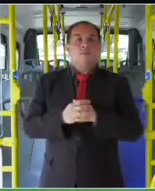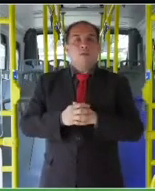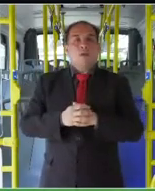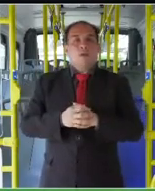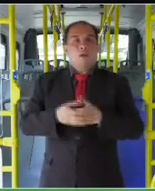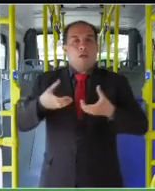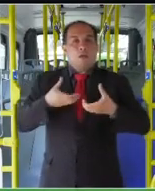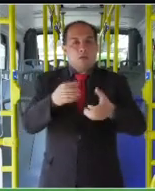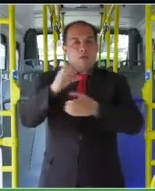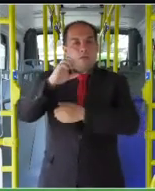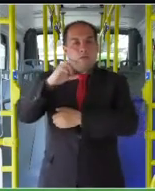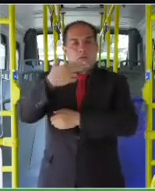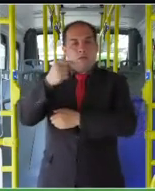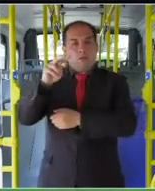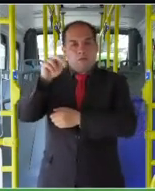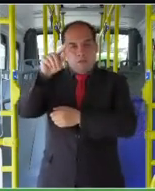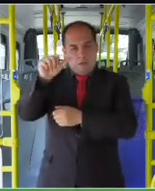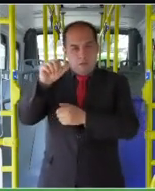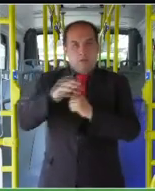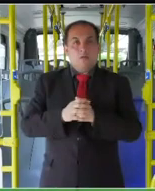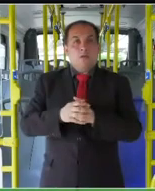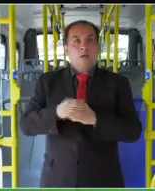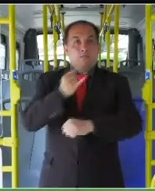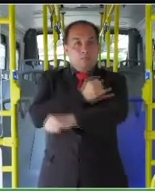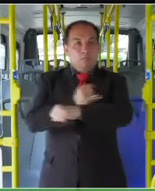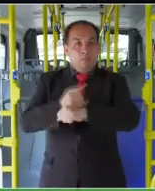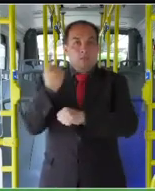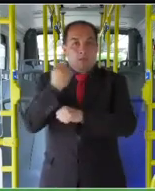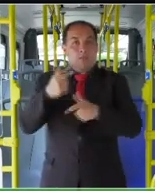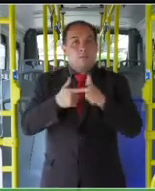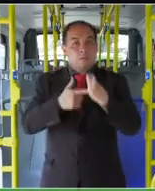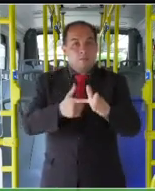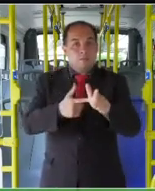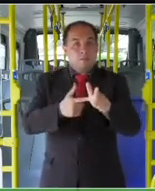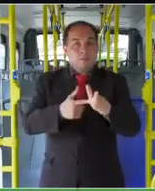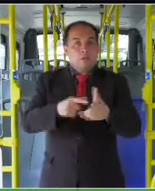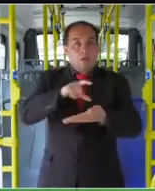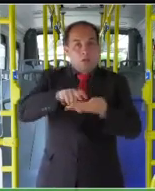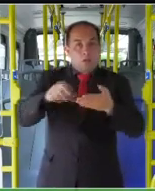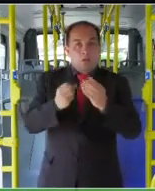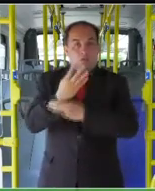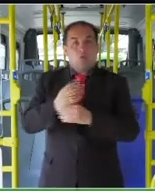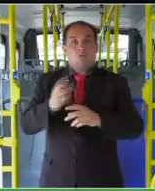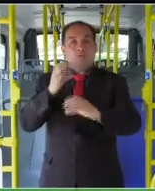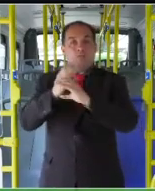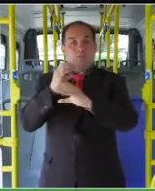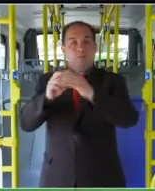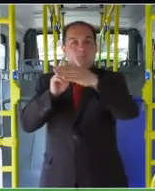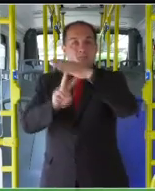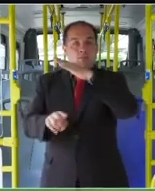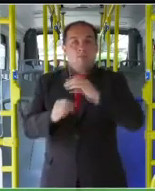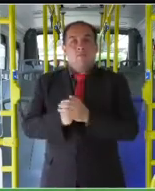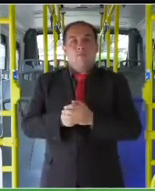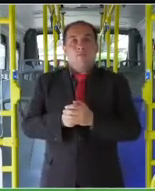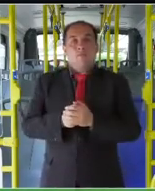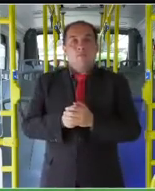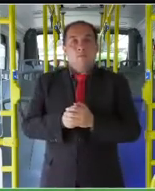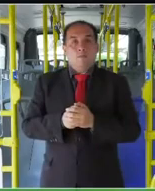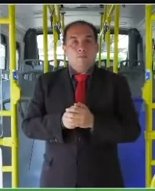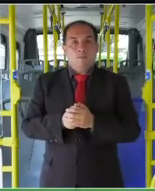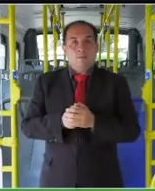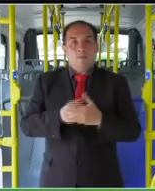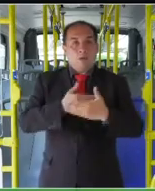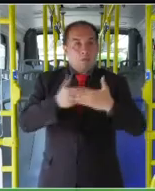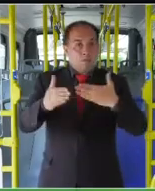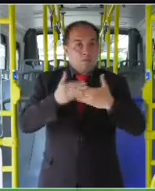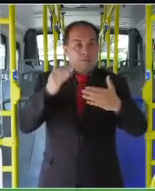Iztapalapa, y que va a continuar la adquisición de nuevos trolebuses, la renovación integral del tren ligero de la Ciudad